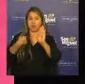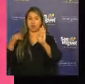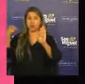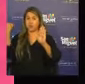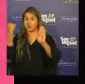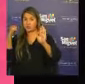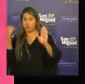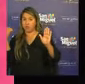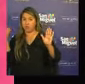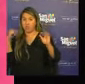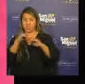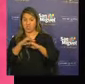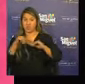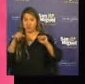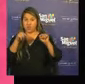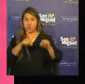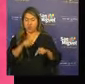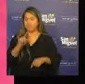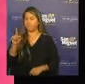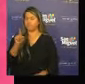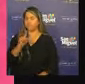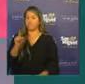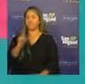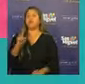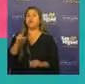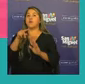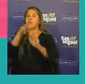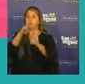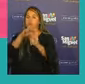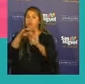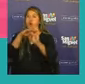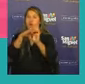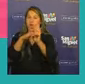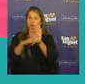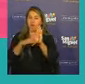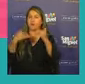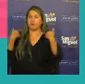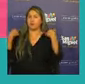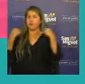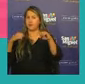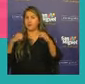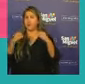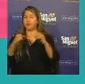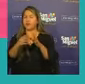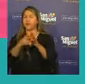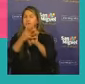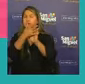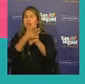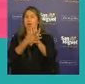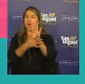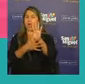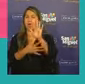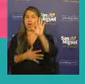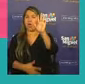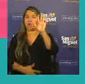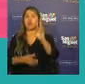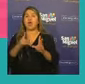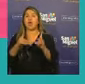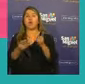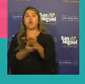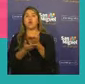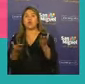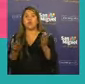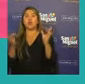un programa de deporte muy, muy gigante, muy, muy grande. Más de alguna de ustedes hace yoga,